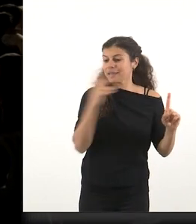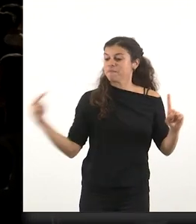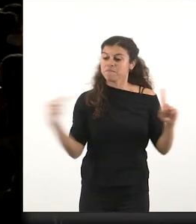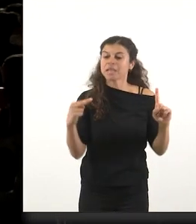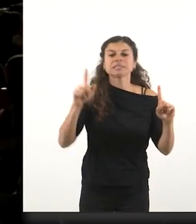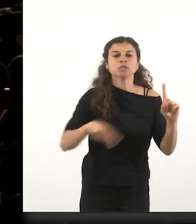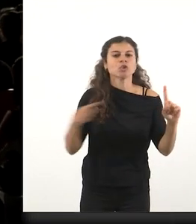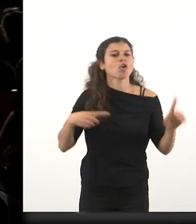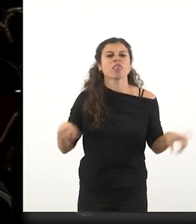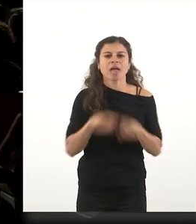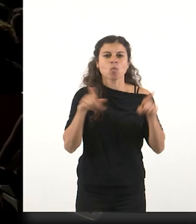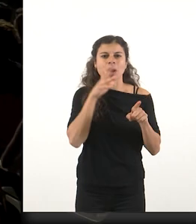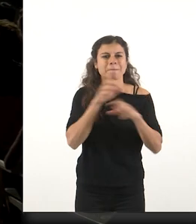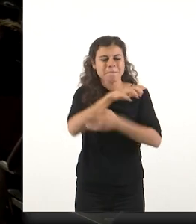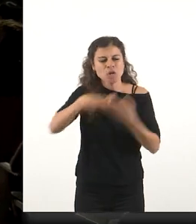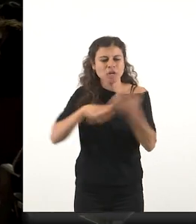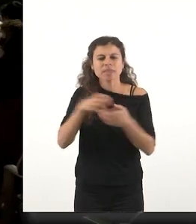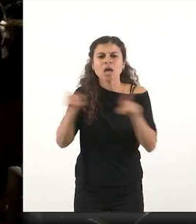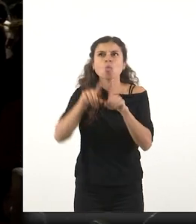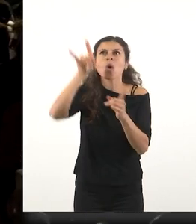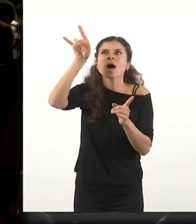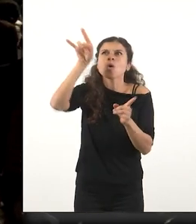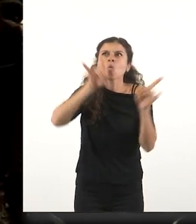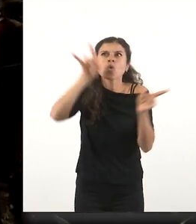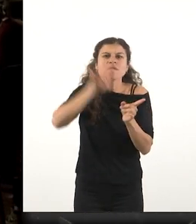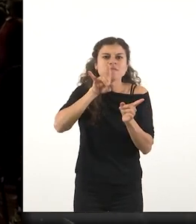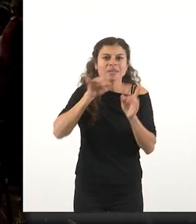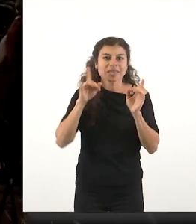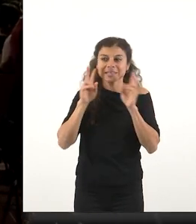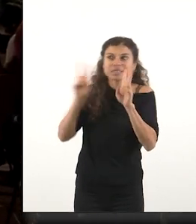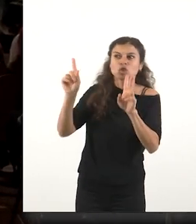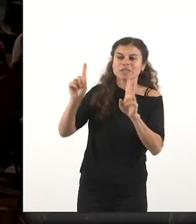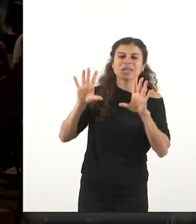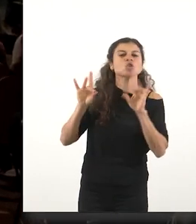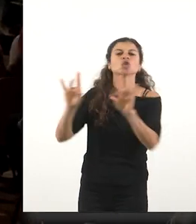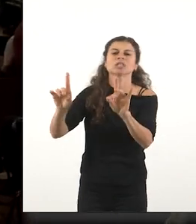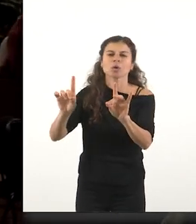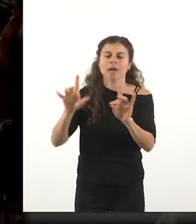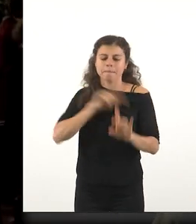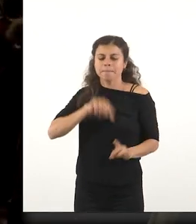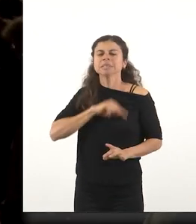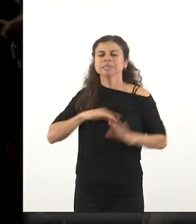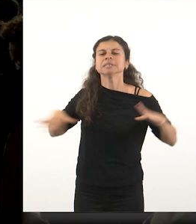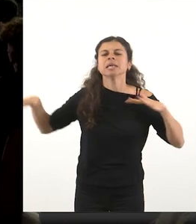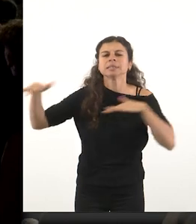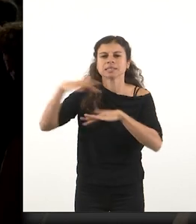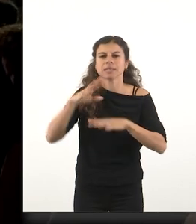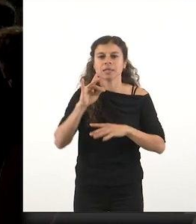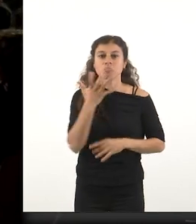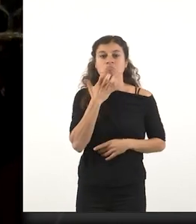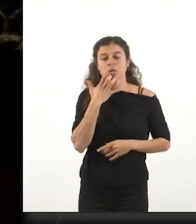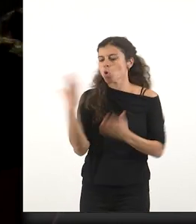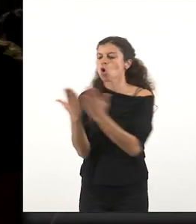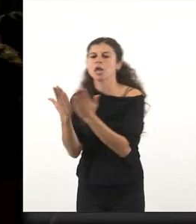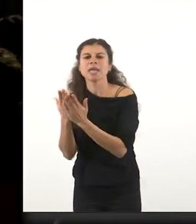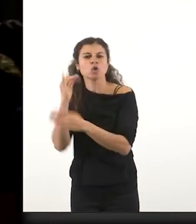demostrada que es radiactiva, es como el wifi, que ni se ve ni se toca. Cuando esas criaturas están en el colegio o en el instituto o